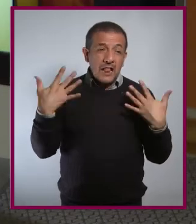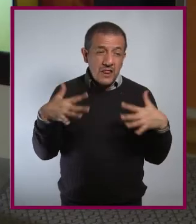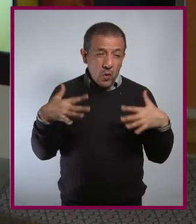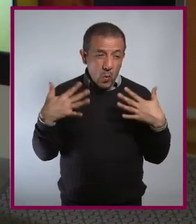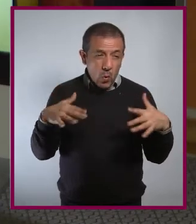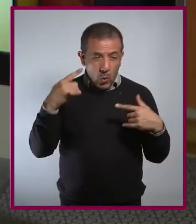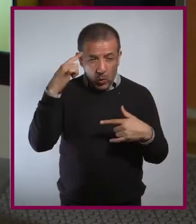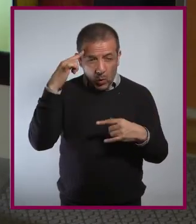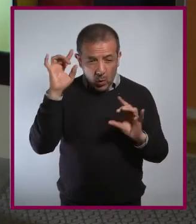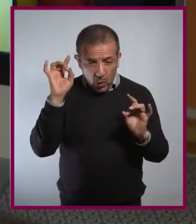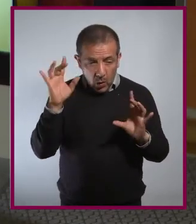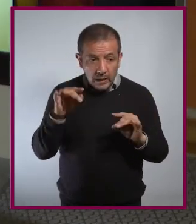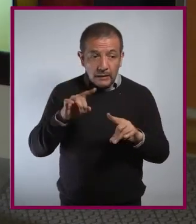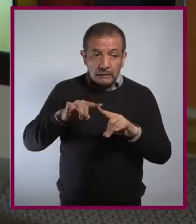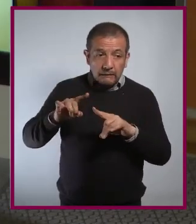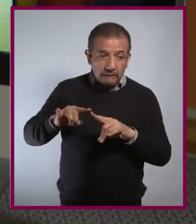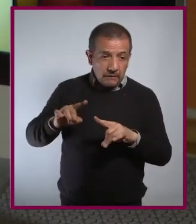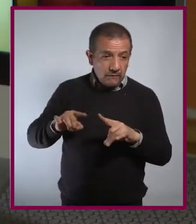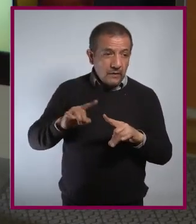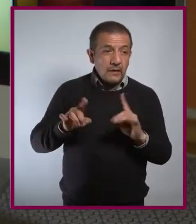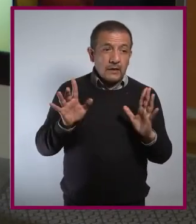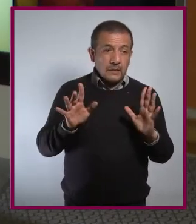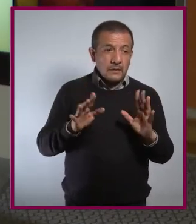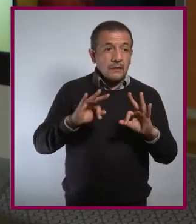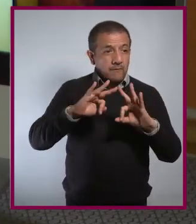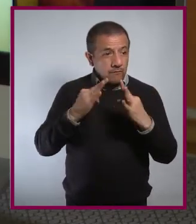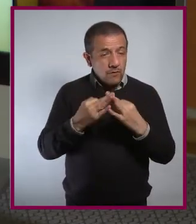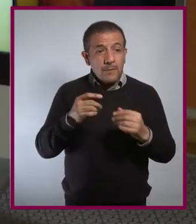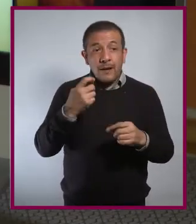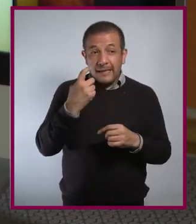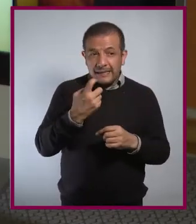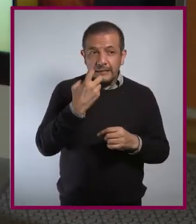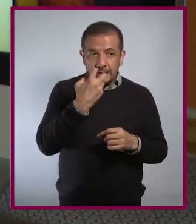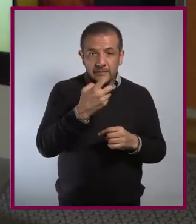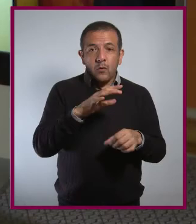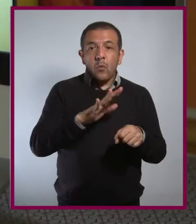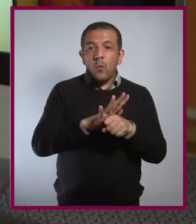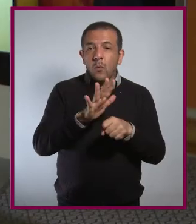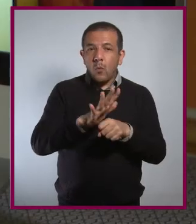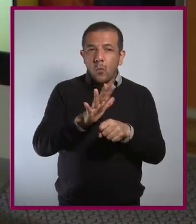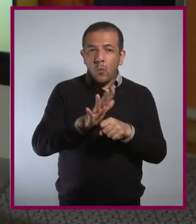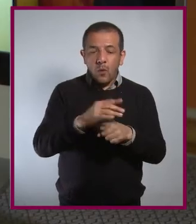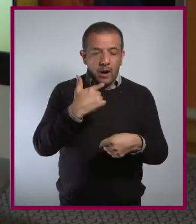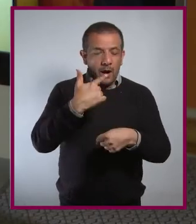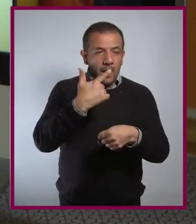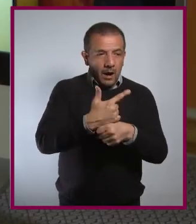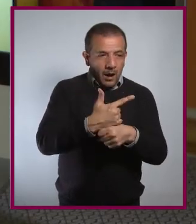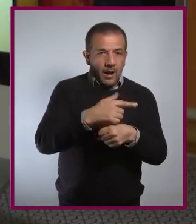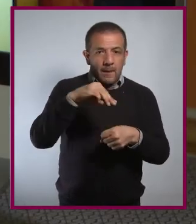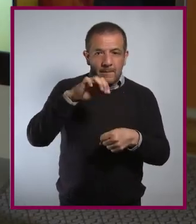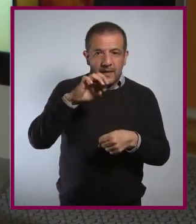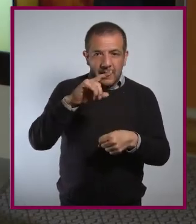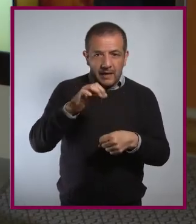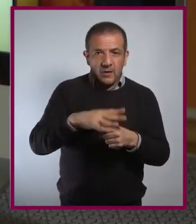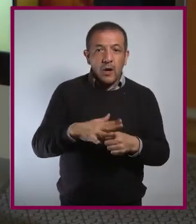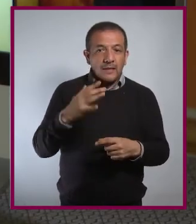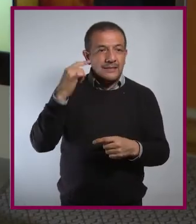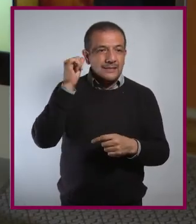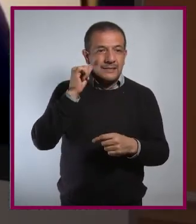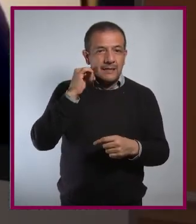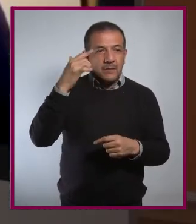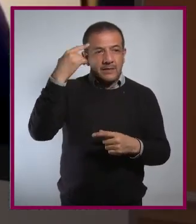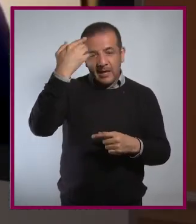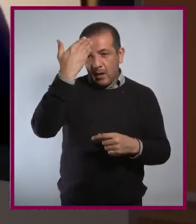dolor puede tener muchas variantes topográficas, pero una de las formas más clásicas de presentación de migraña es que sea